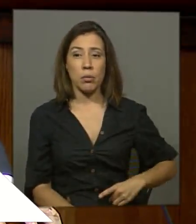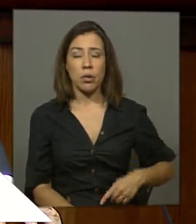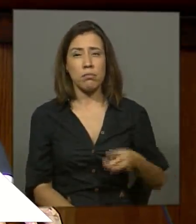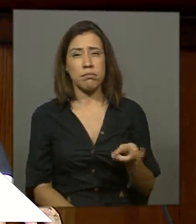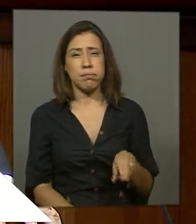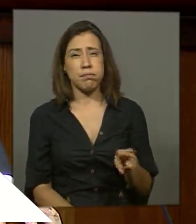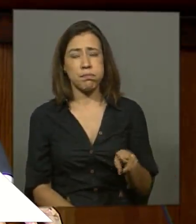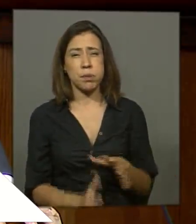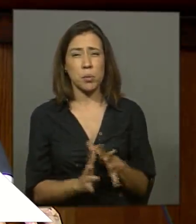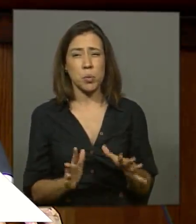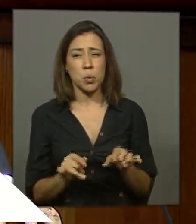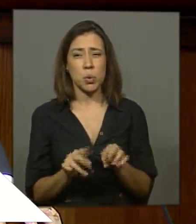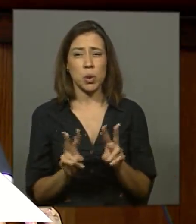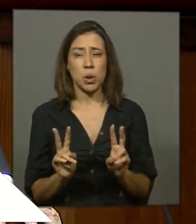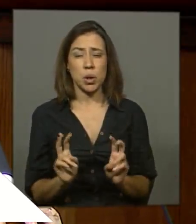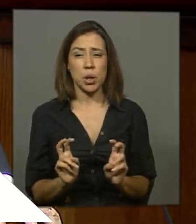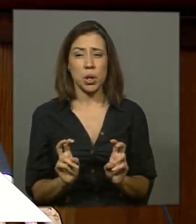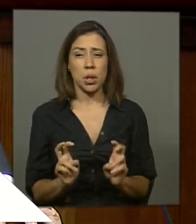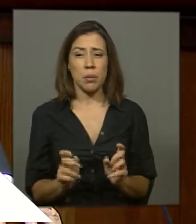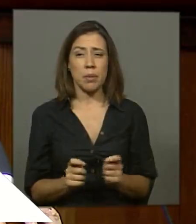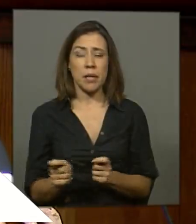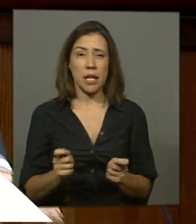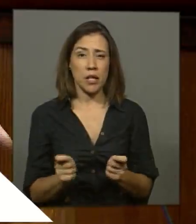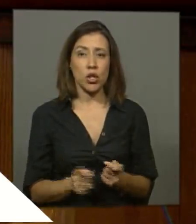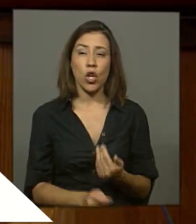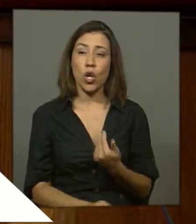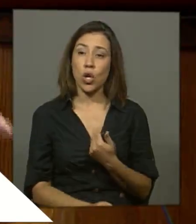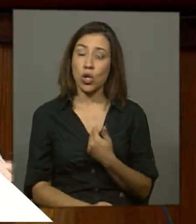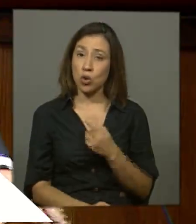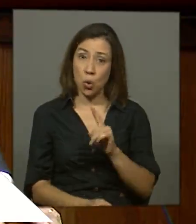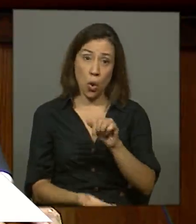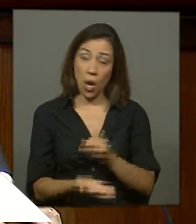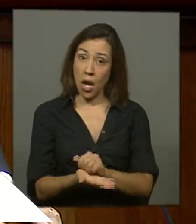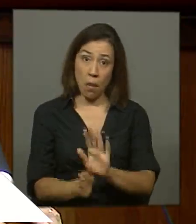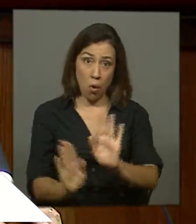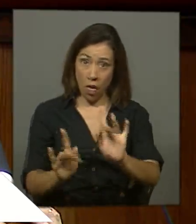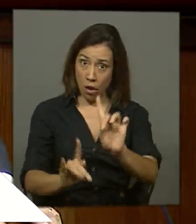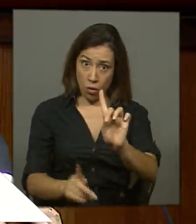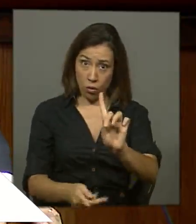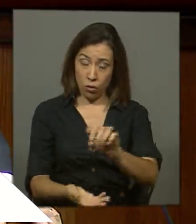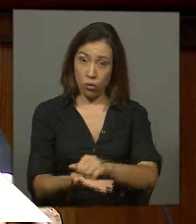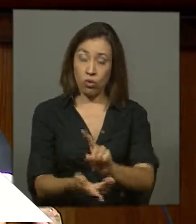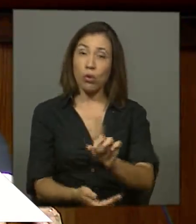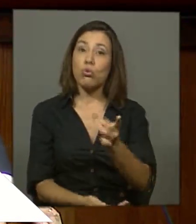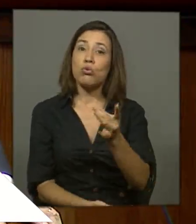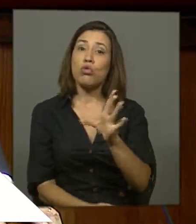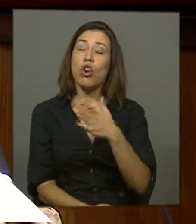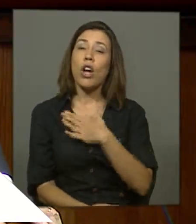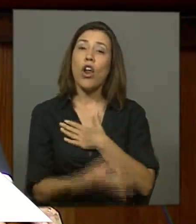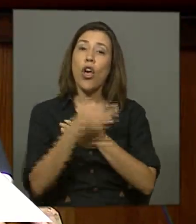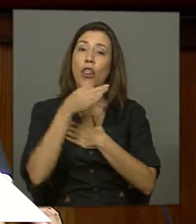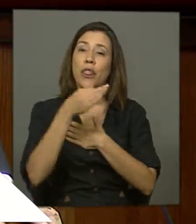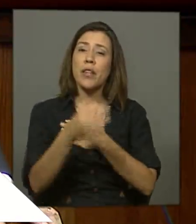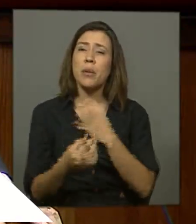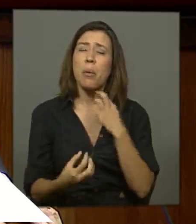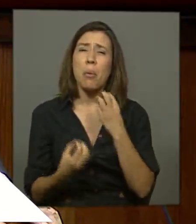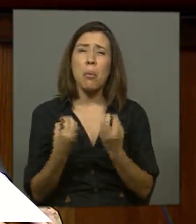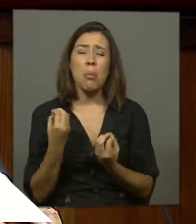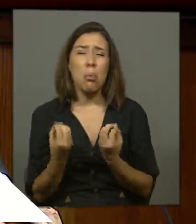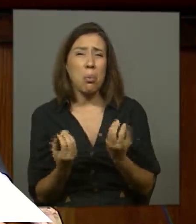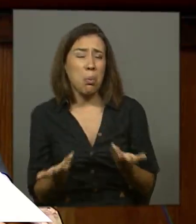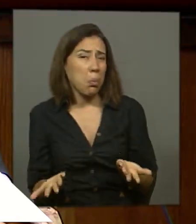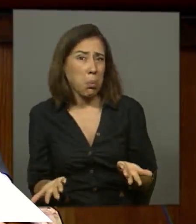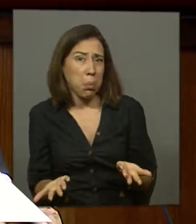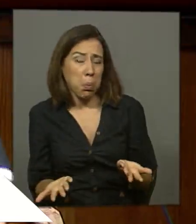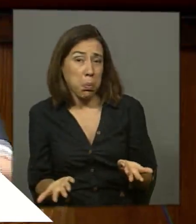repiten mucho en este tipo de gestiones yo no estoy reclamando de eso Simplemente estoy señalando que por qué